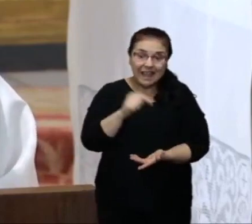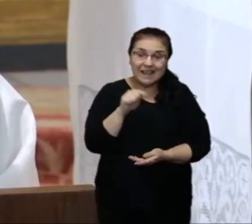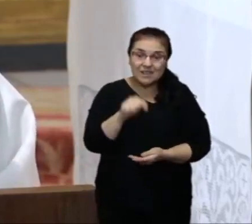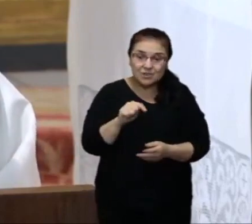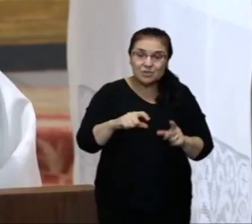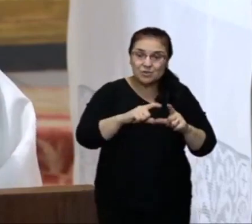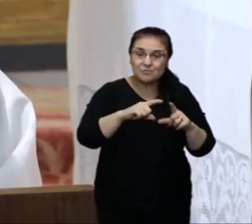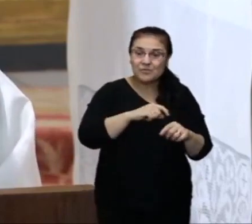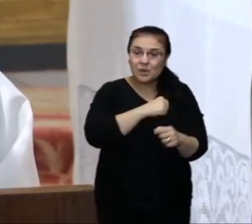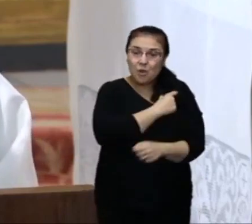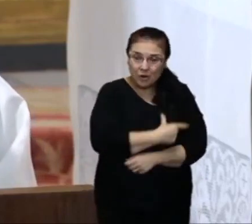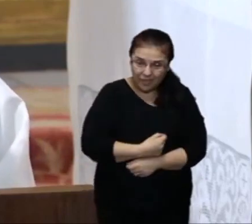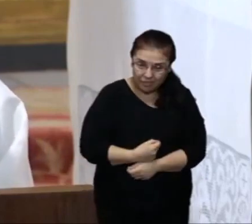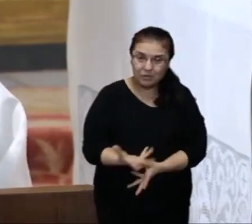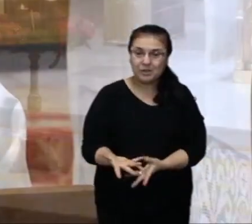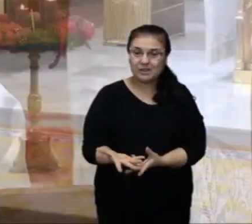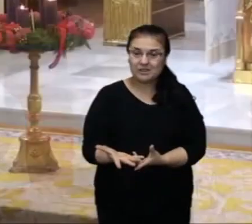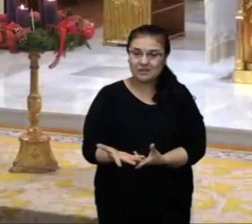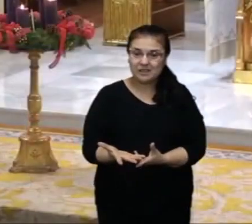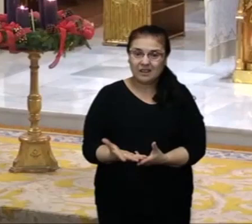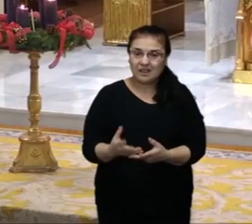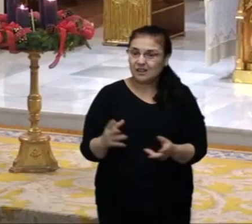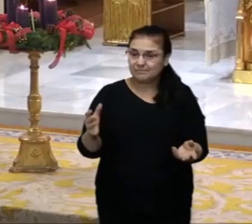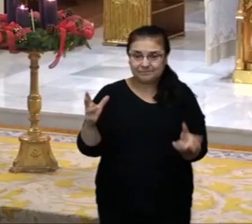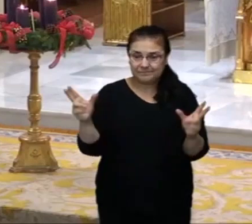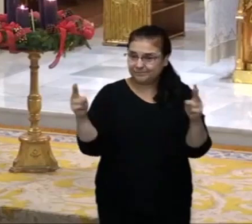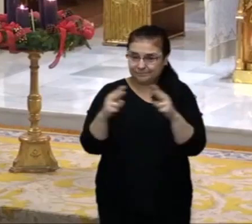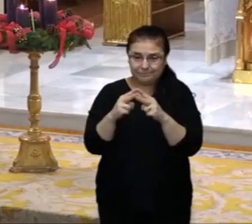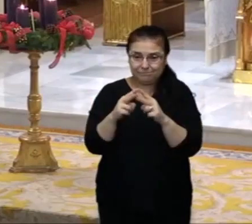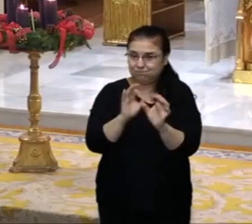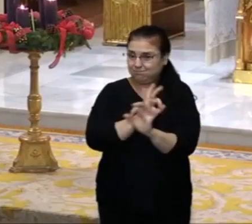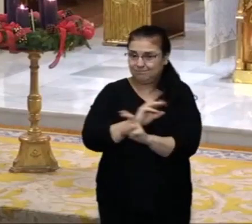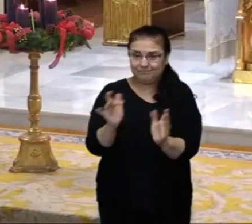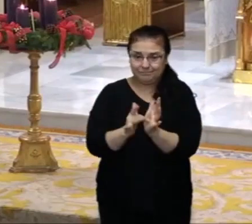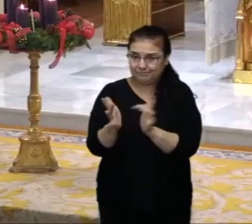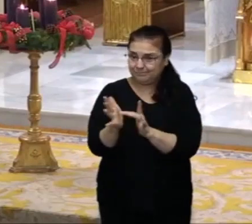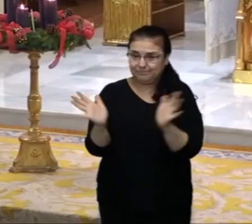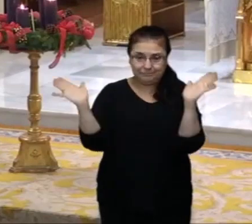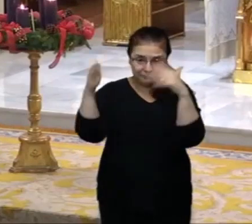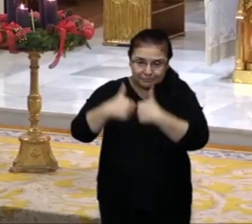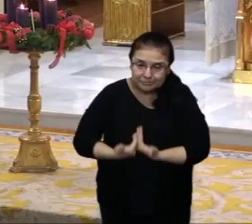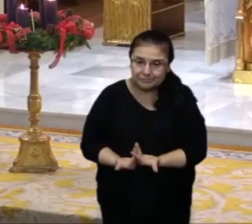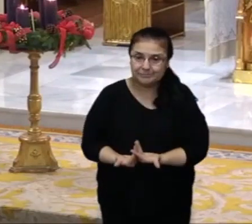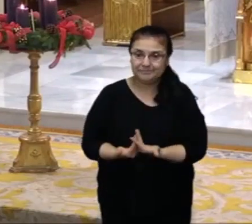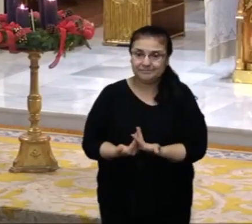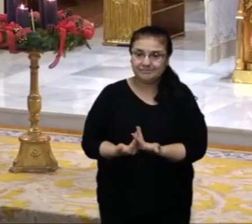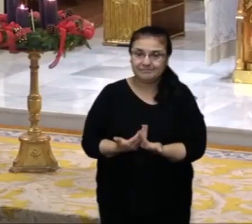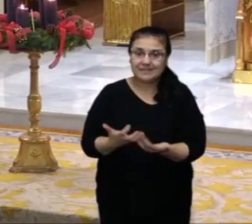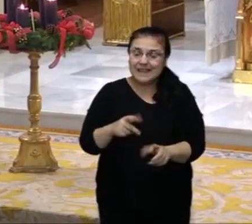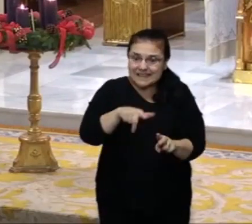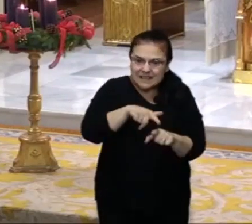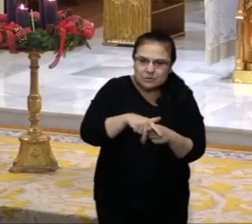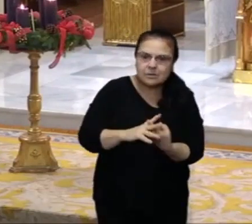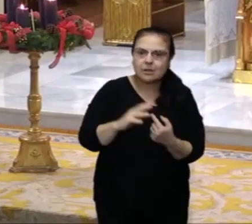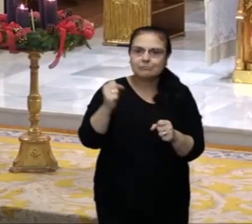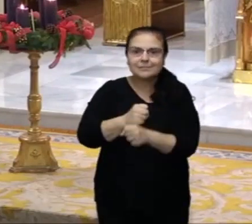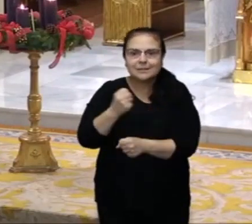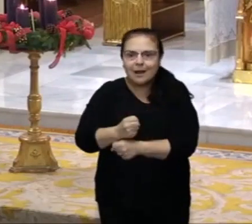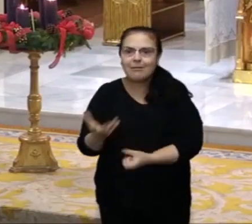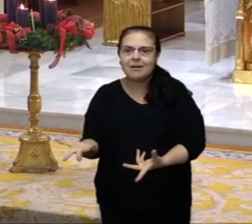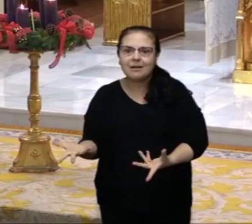¿Cuántos corazones en las familias, cuántos corazones en el ambiente, cuántos corazones en el ámbito laboral y social no van a saber que Cristo